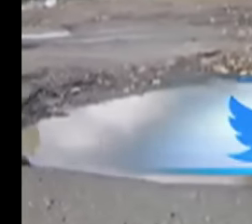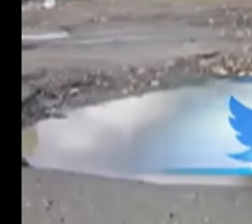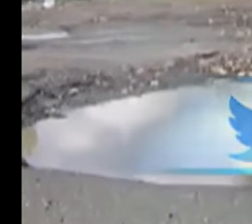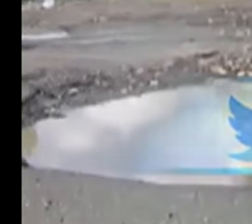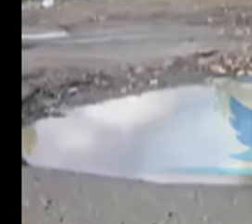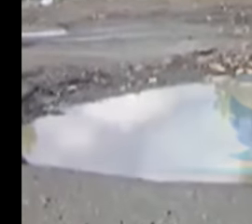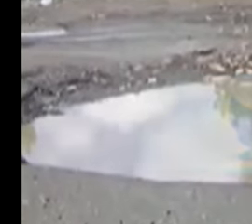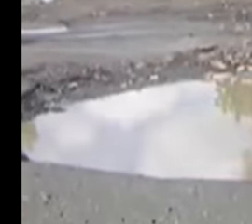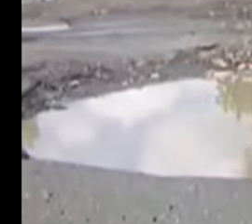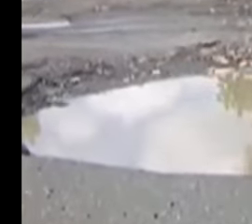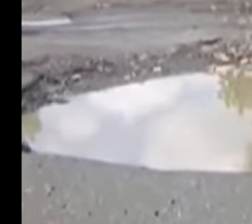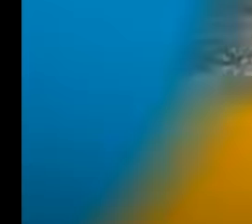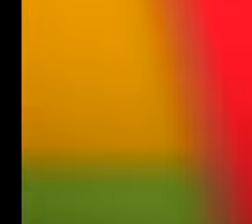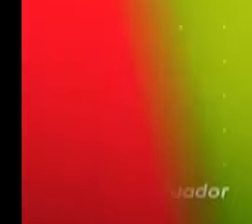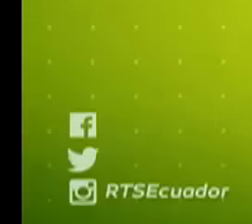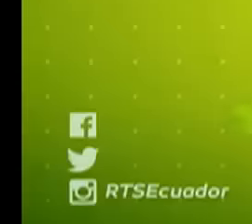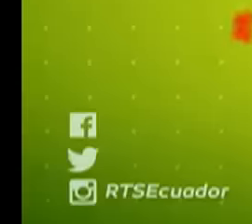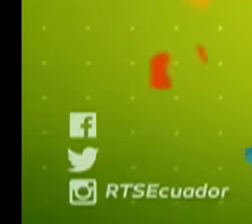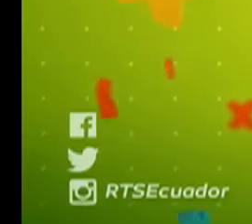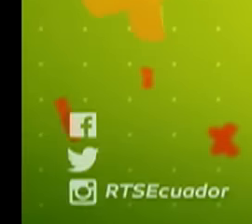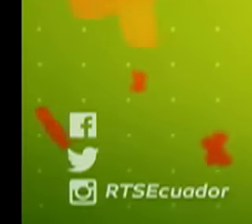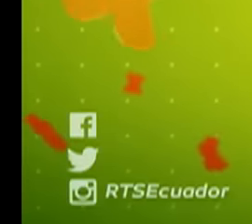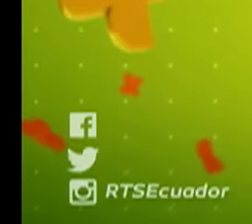@RTS_la noticia. Nosotros buscaremos soluciones.